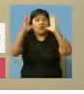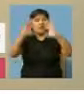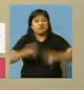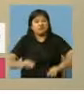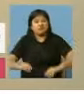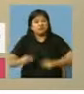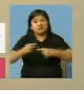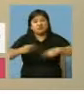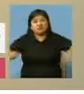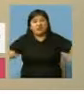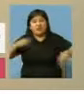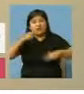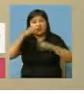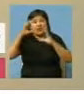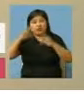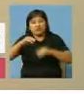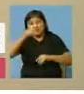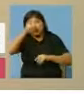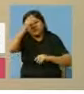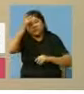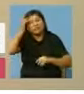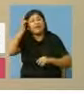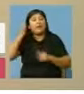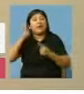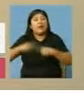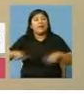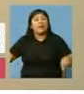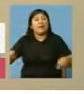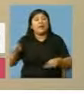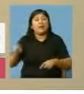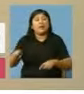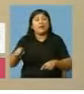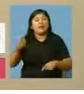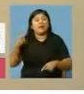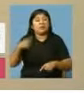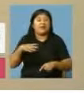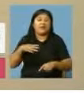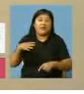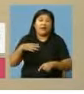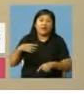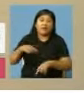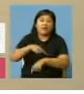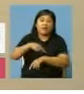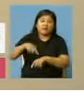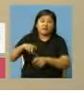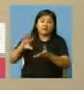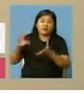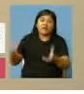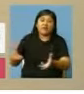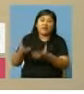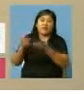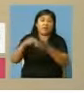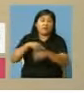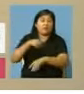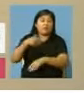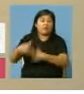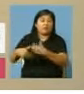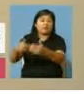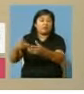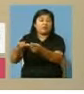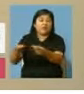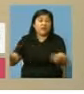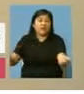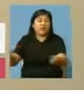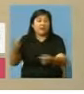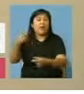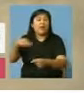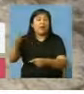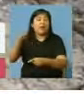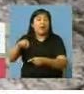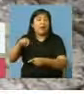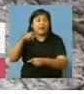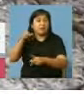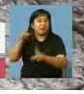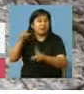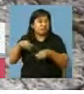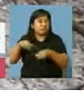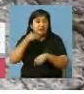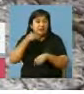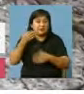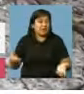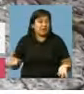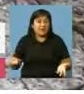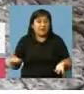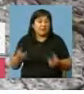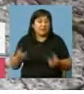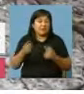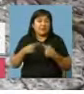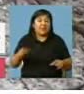incendio. Antes de ayer, cuando conversábamos junto con el gobernador, con los brigadistas, nos decían que estimaban una semana más